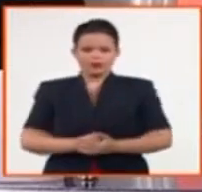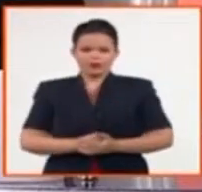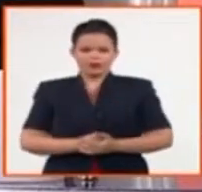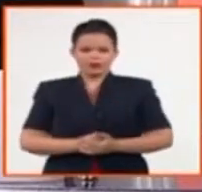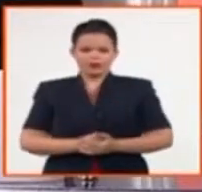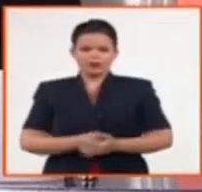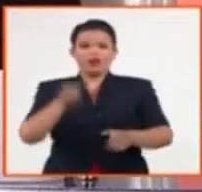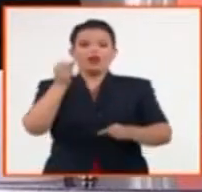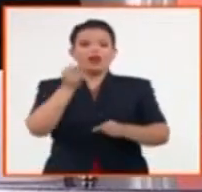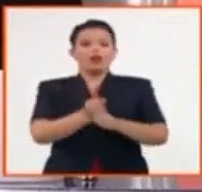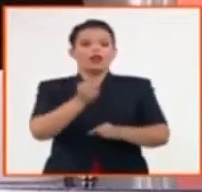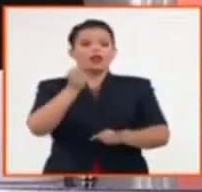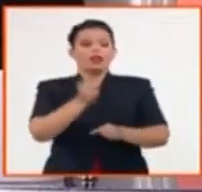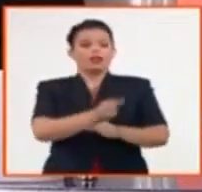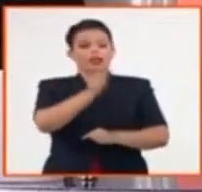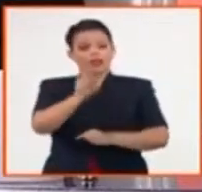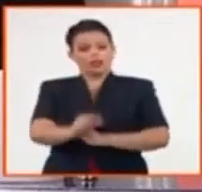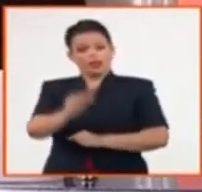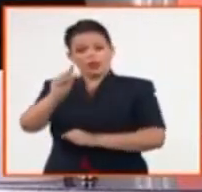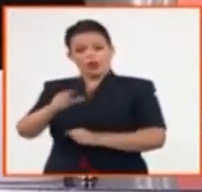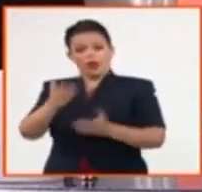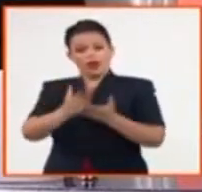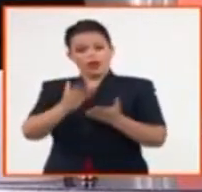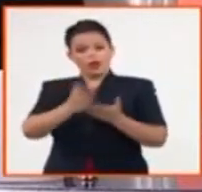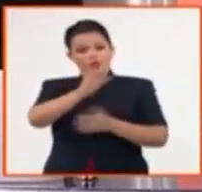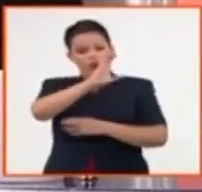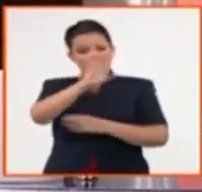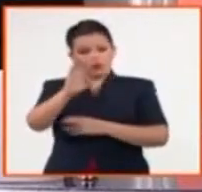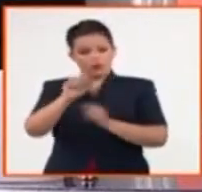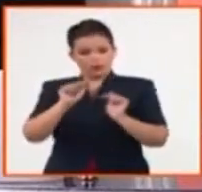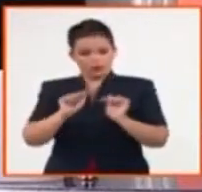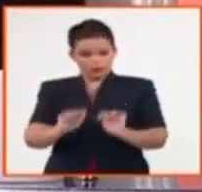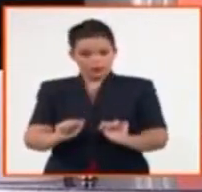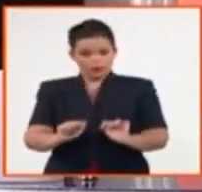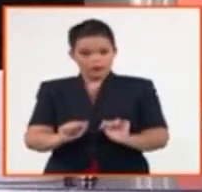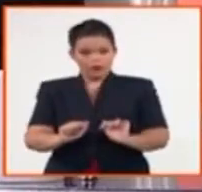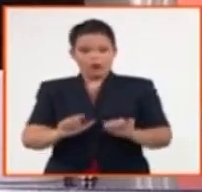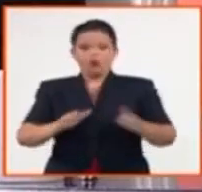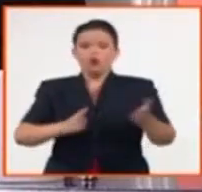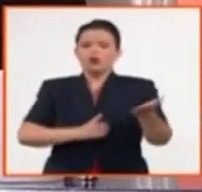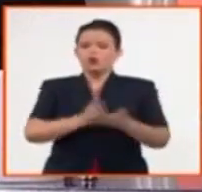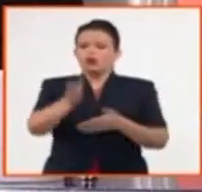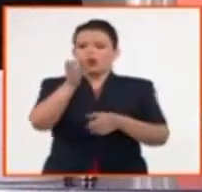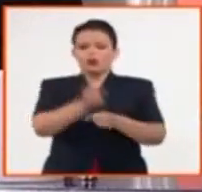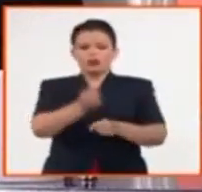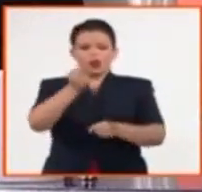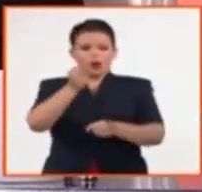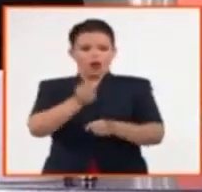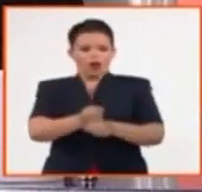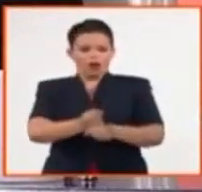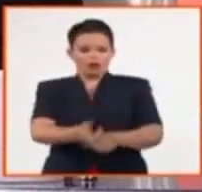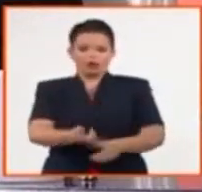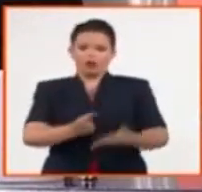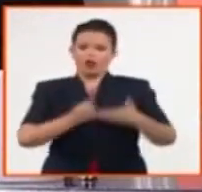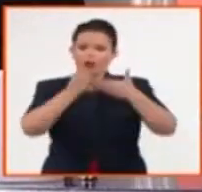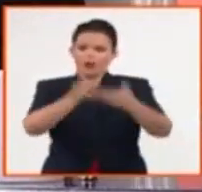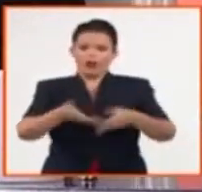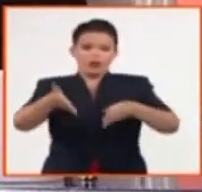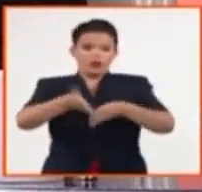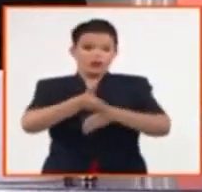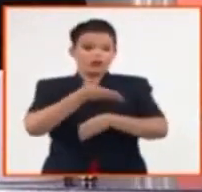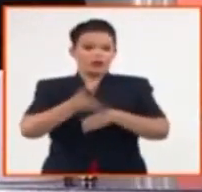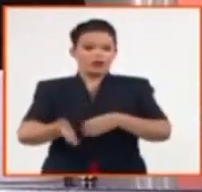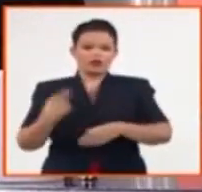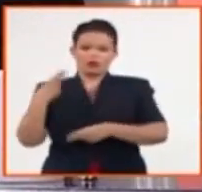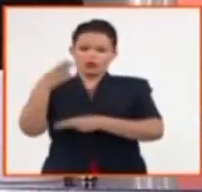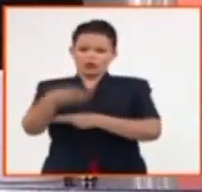pandemia han estado acompañando a los dirigentes en los territorios para disímiles tareas que han ido asumiendo y que tiene que ver también con el reordenamiento de este